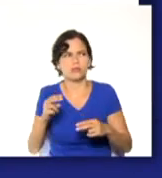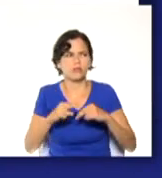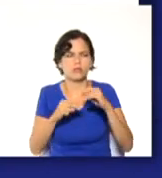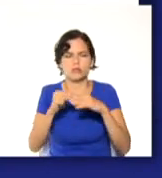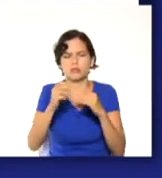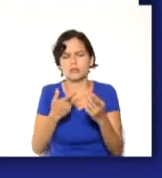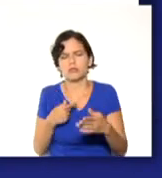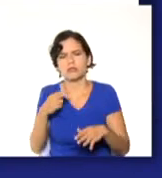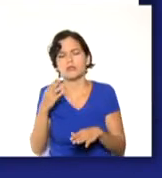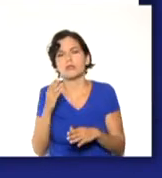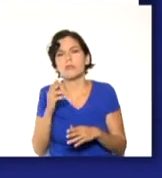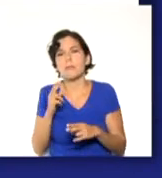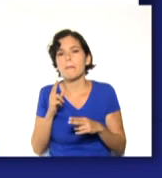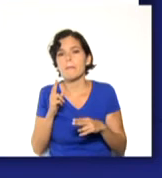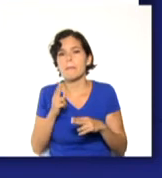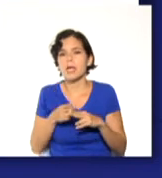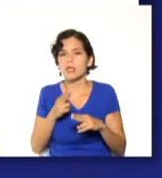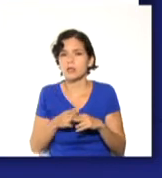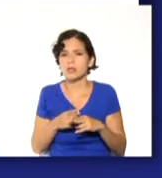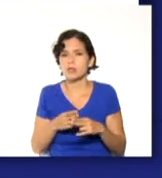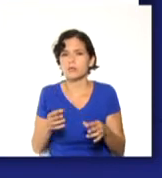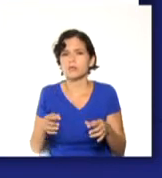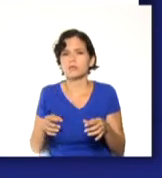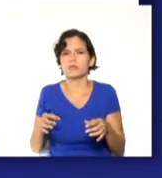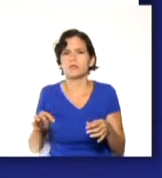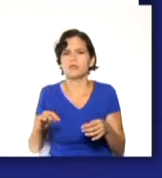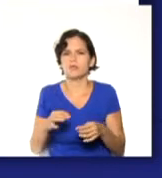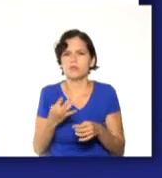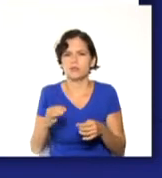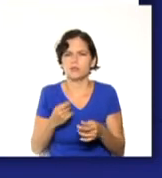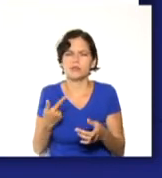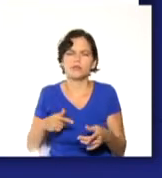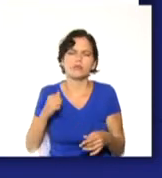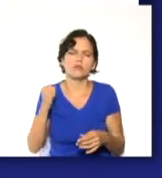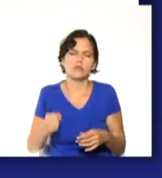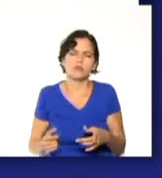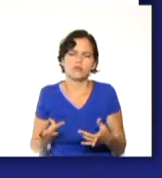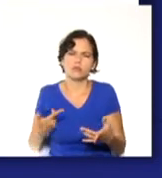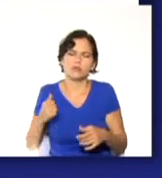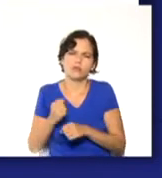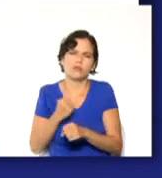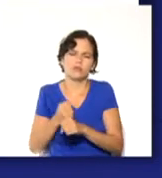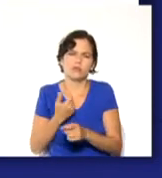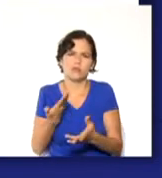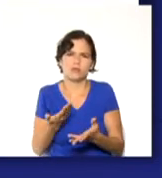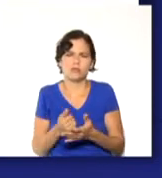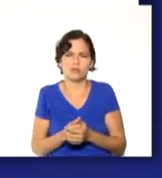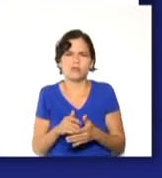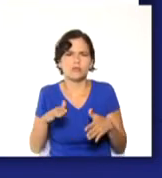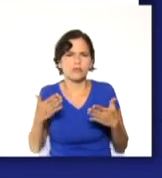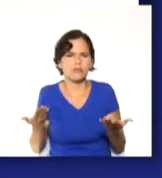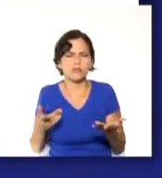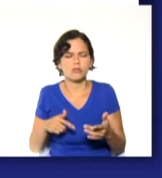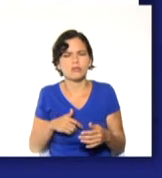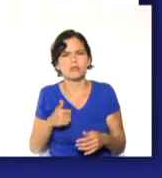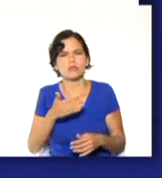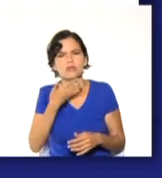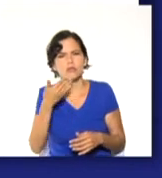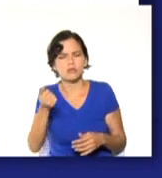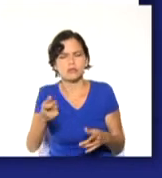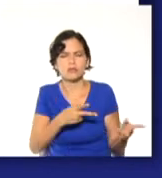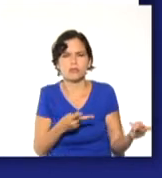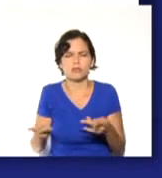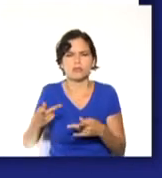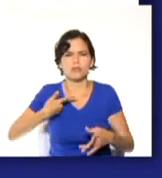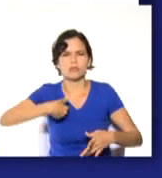resultar peligrosas y las de costura seguramente serán un implemento de trabajo para algún familiar. Entonces, ¿qué sería mejor? Invitar a